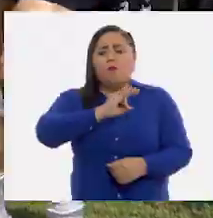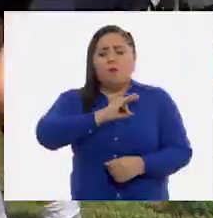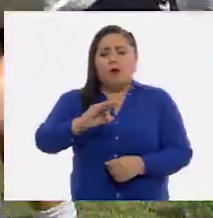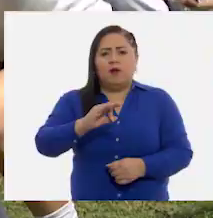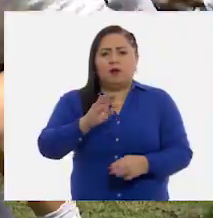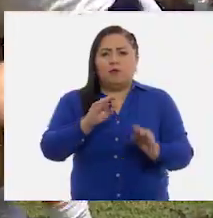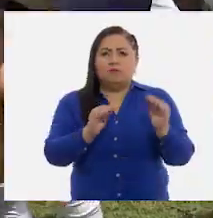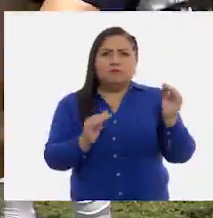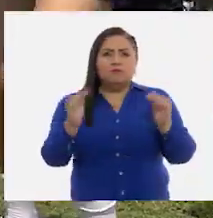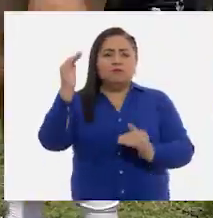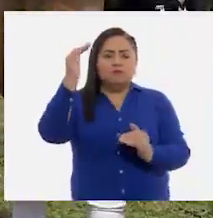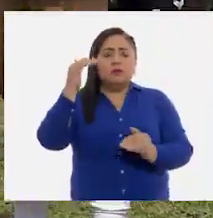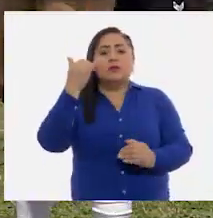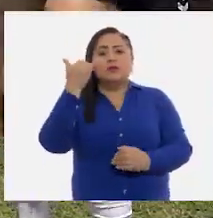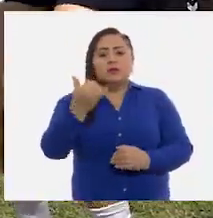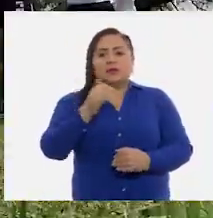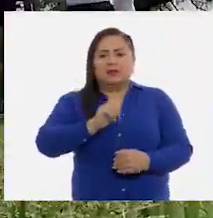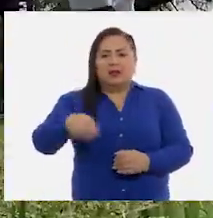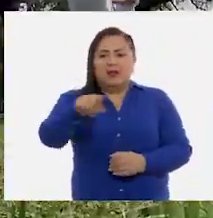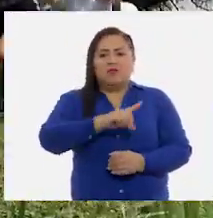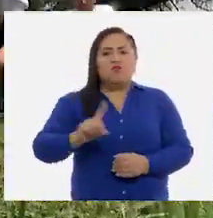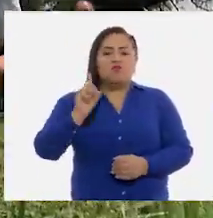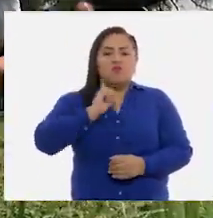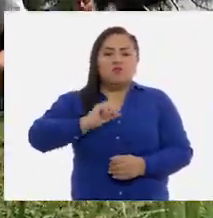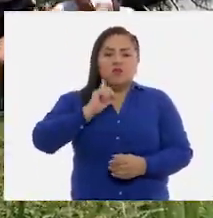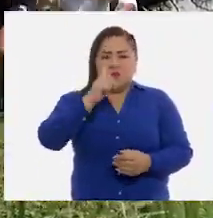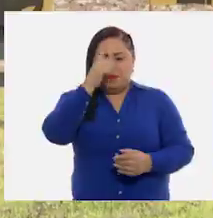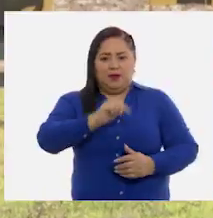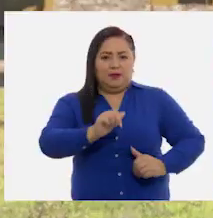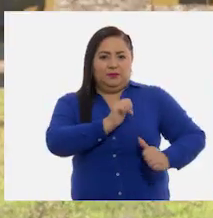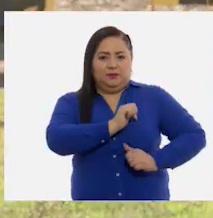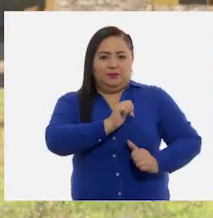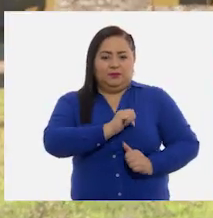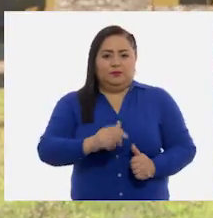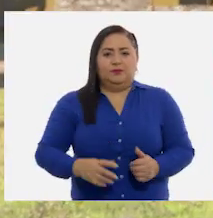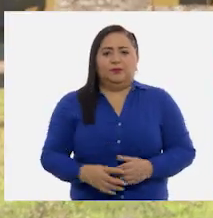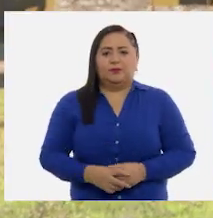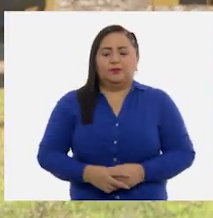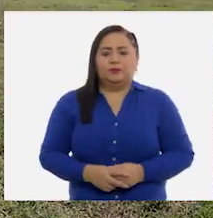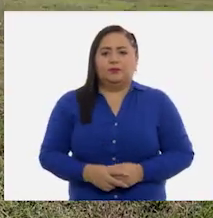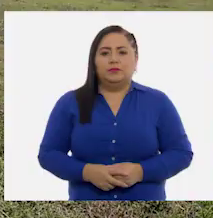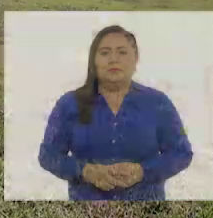a sus superiores y la integración de la mujer en las Fuerzas Armadas.